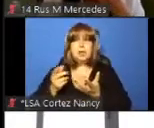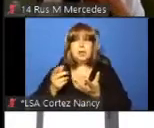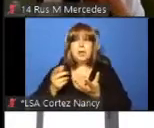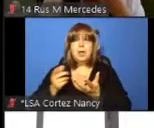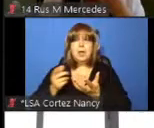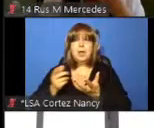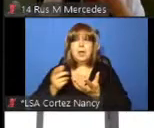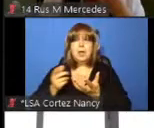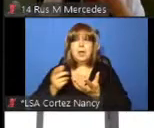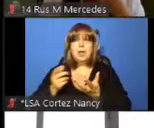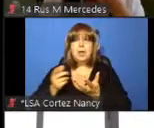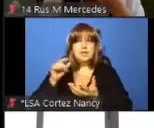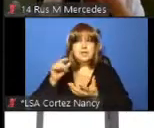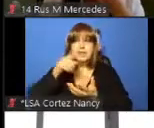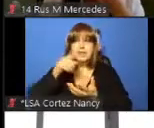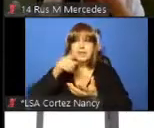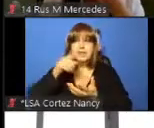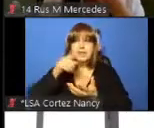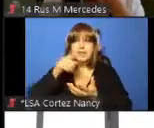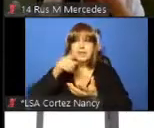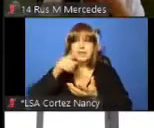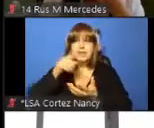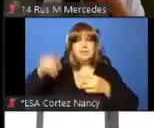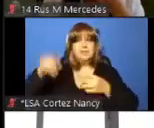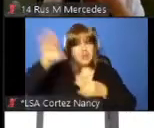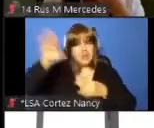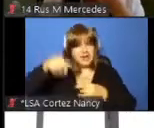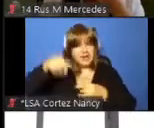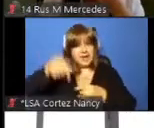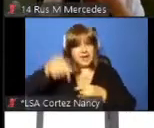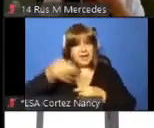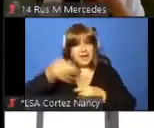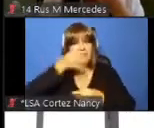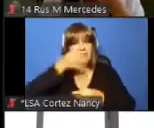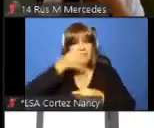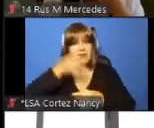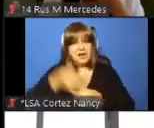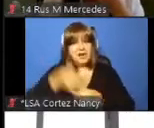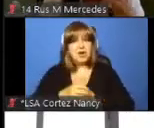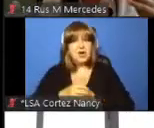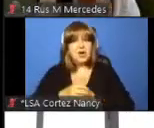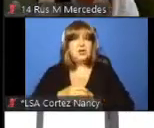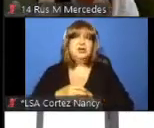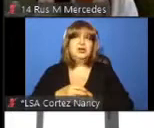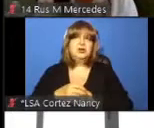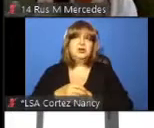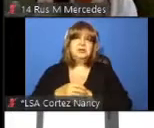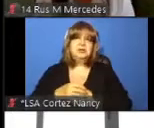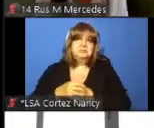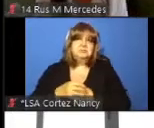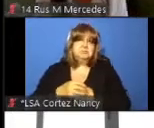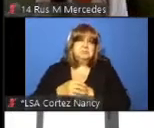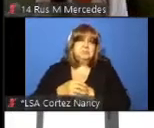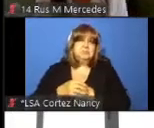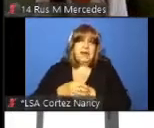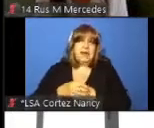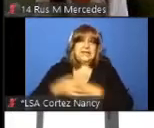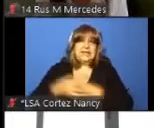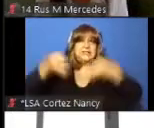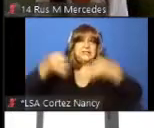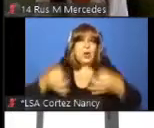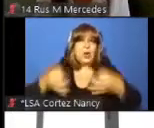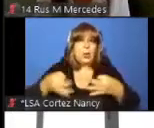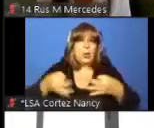legislatura a traer las actuaciones exponer hacer algo que realmente pueda ser información certera pero para